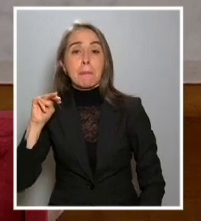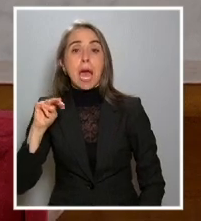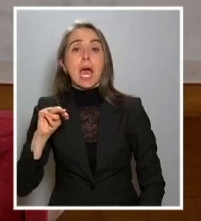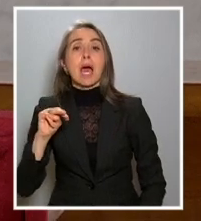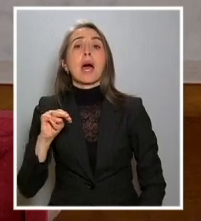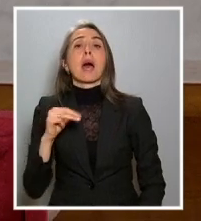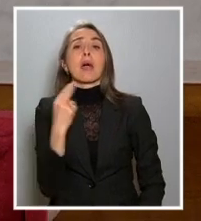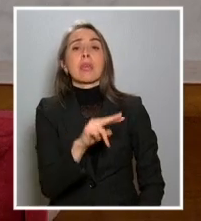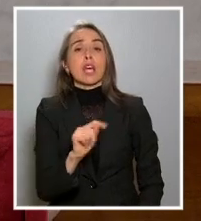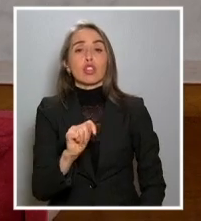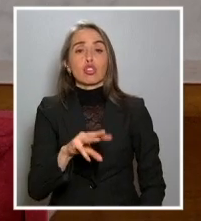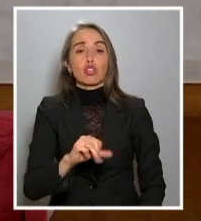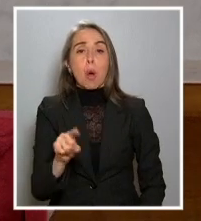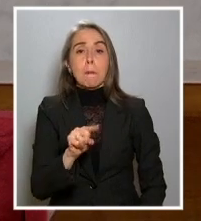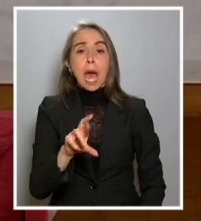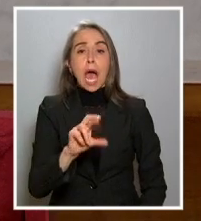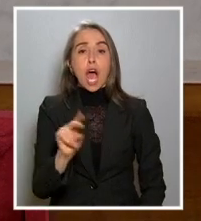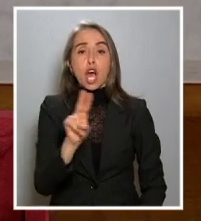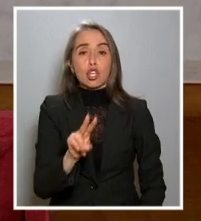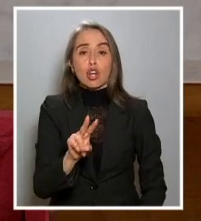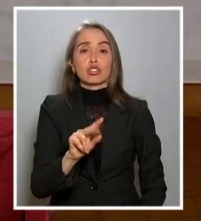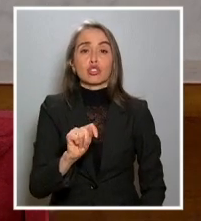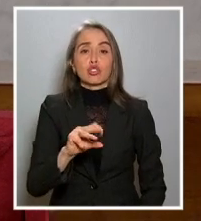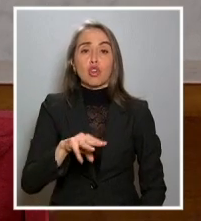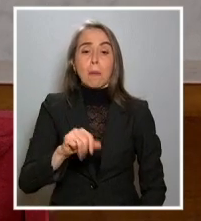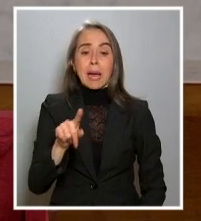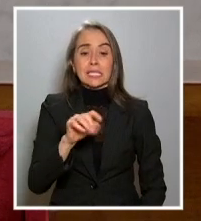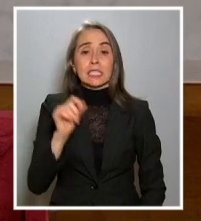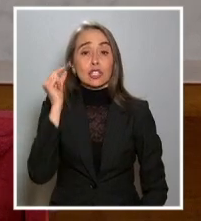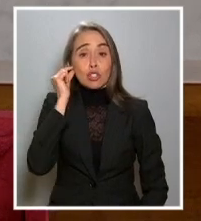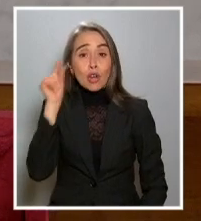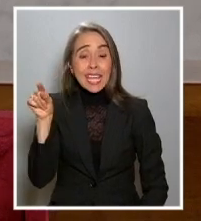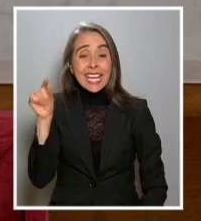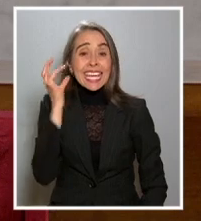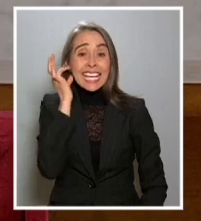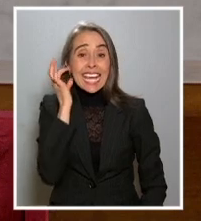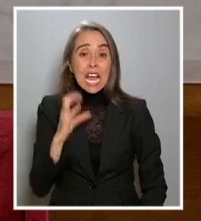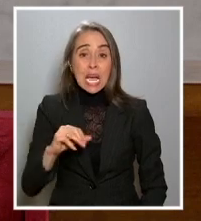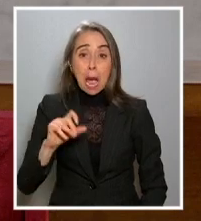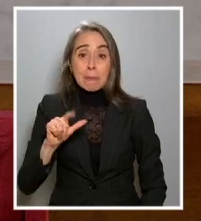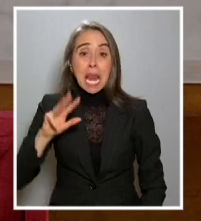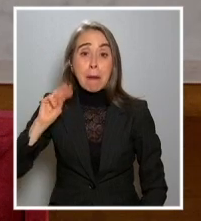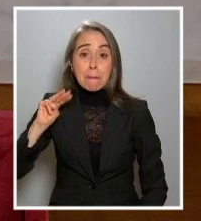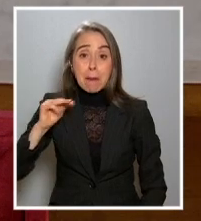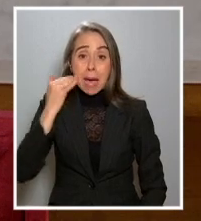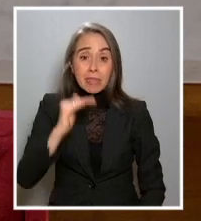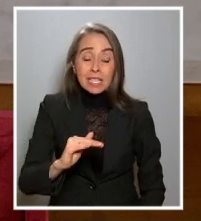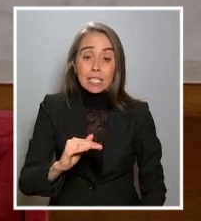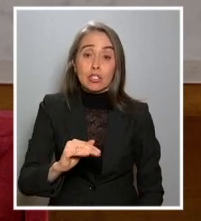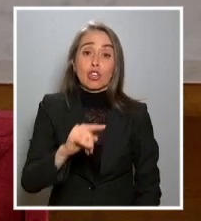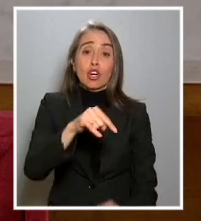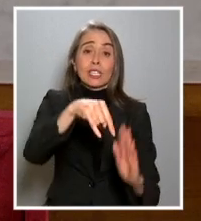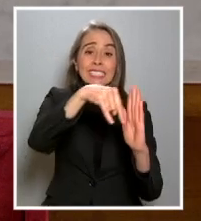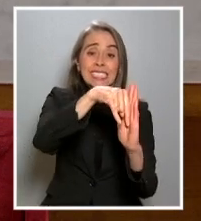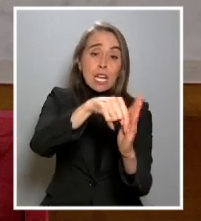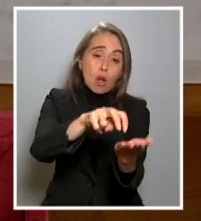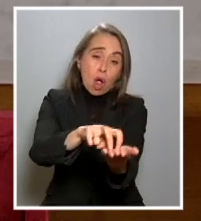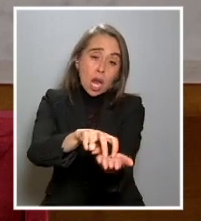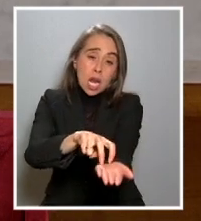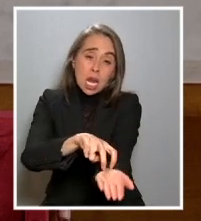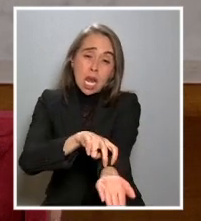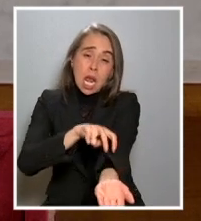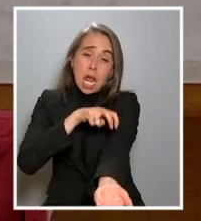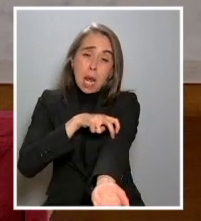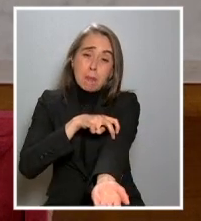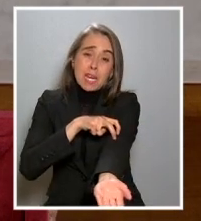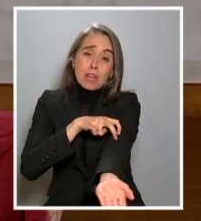Ross, Tomasito, que encaminó ella, Camila, desde Chiloé hasta La Moneda,